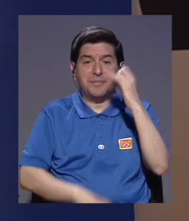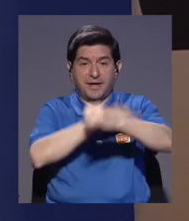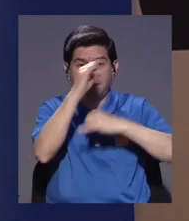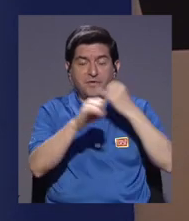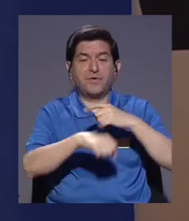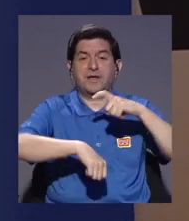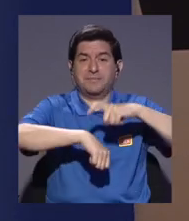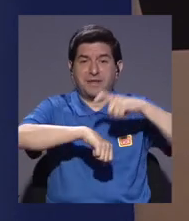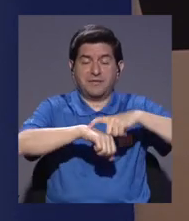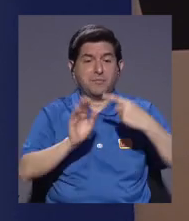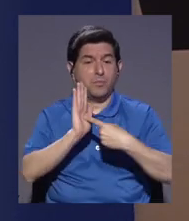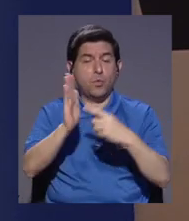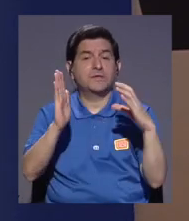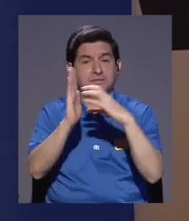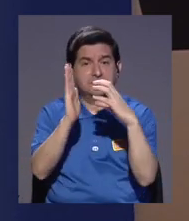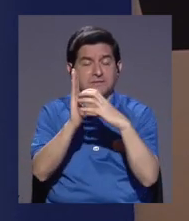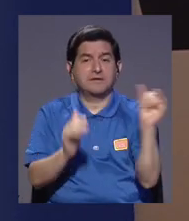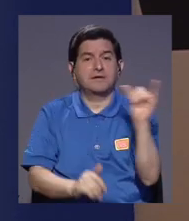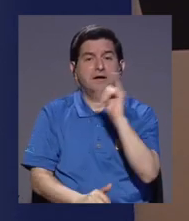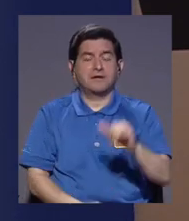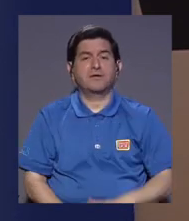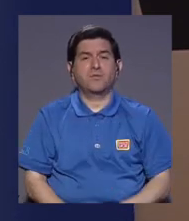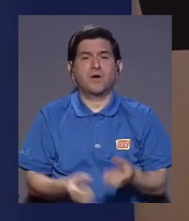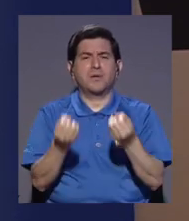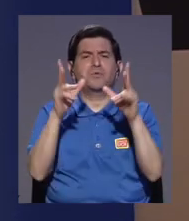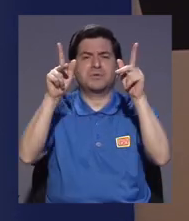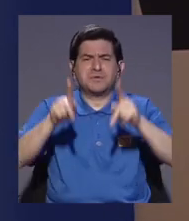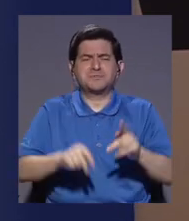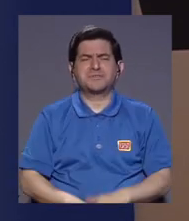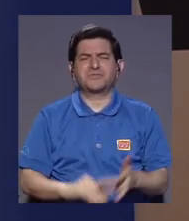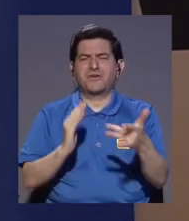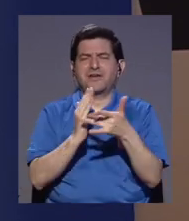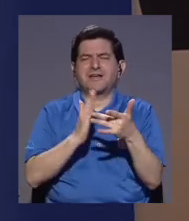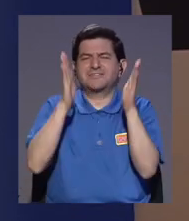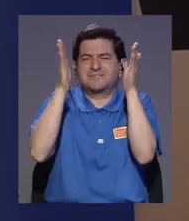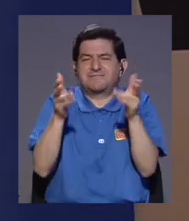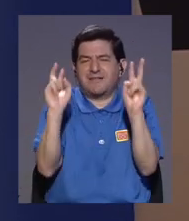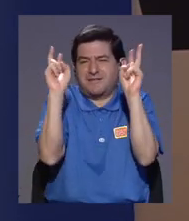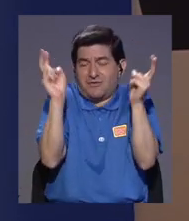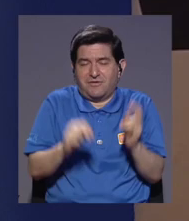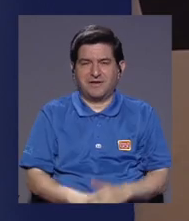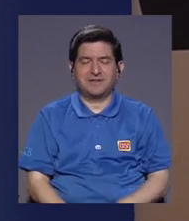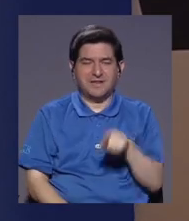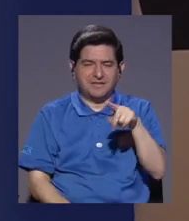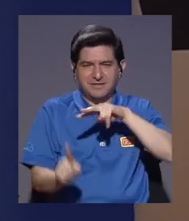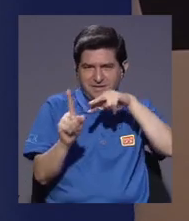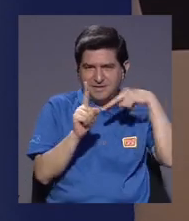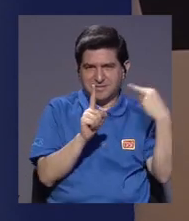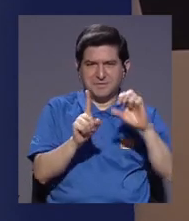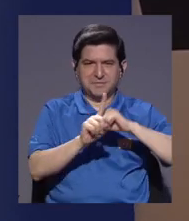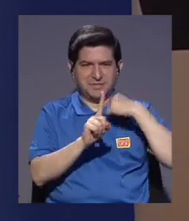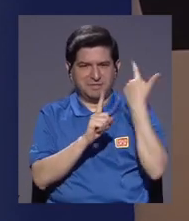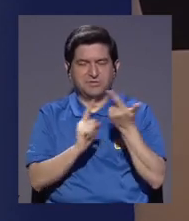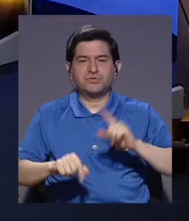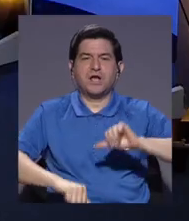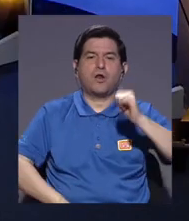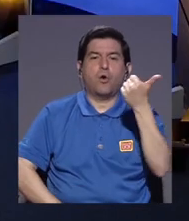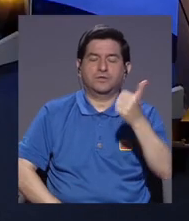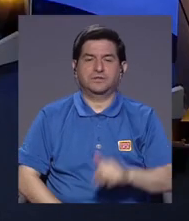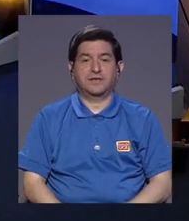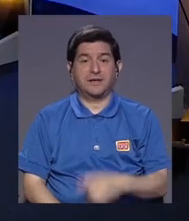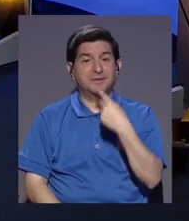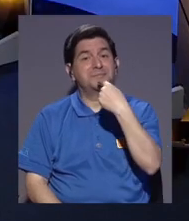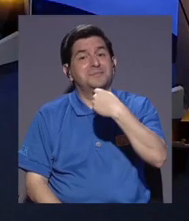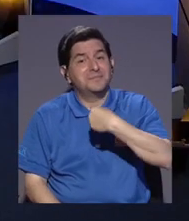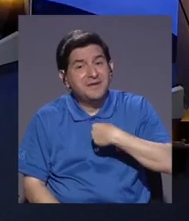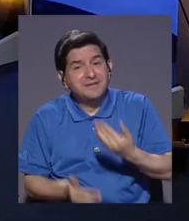de la época y la gran cantidad de tecnócratas que hicieron de esa perspectiva social otra bueno